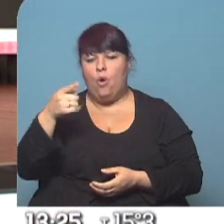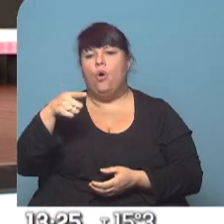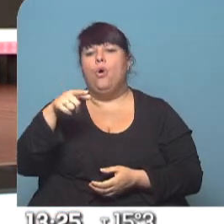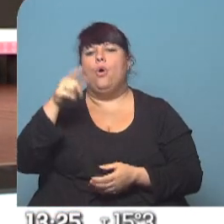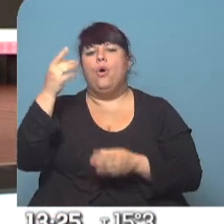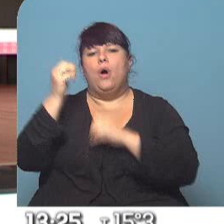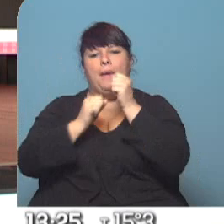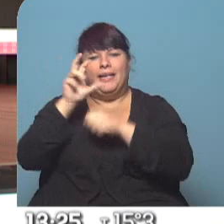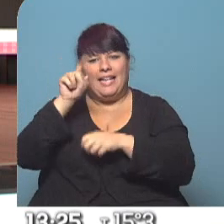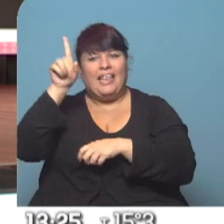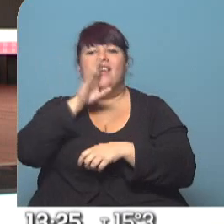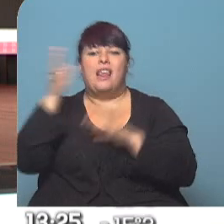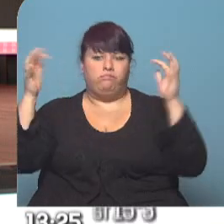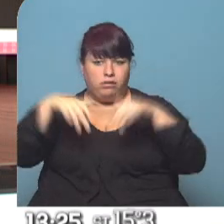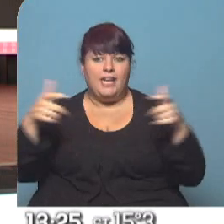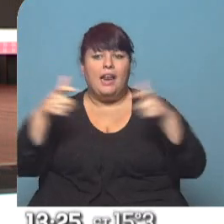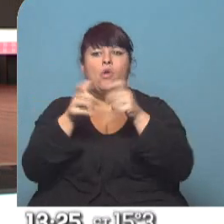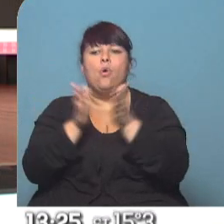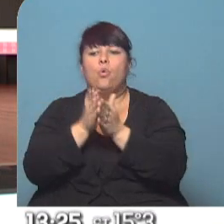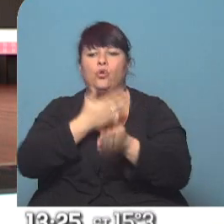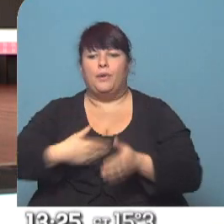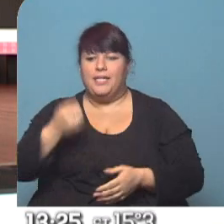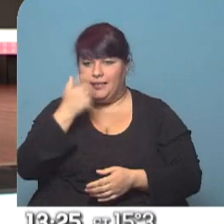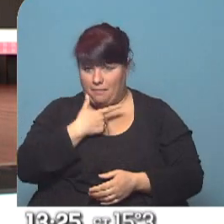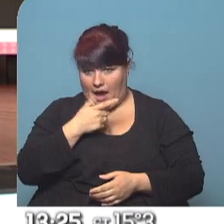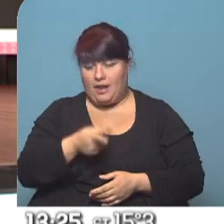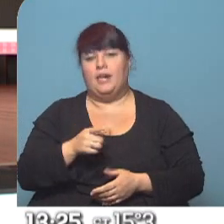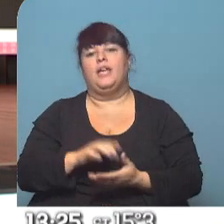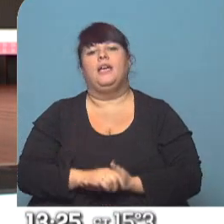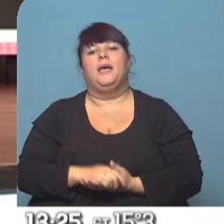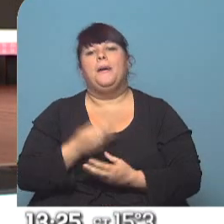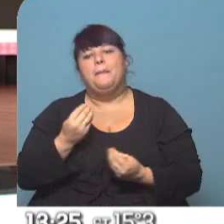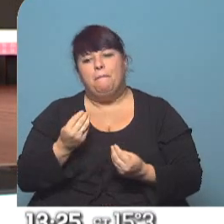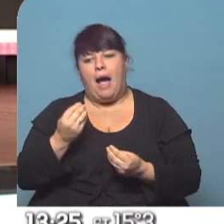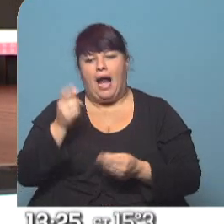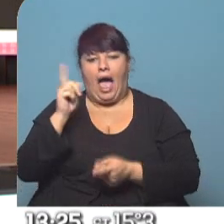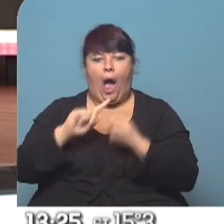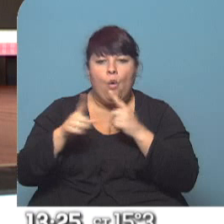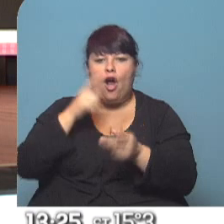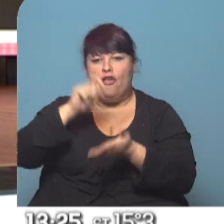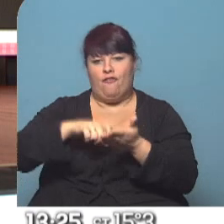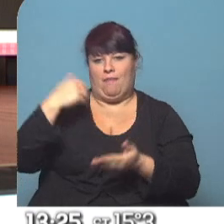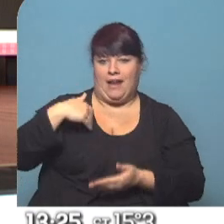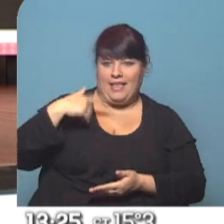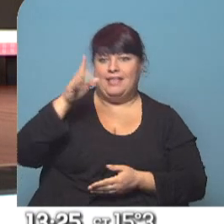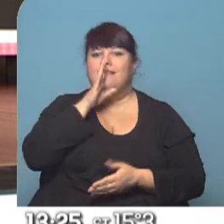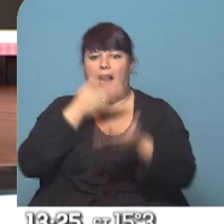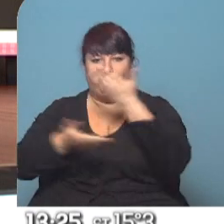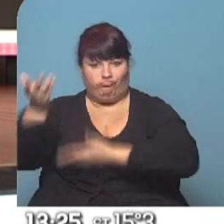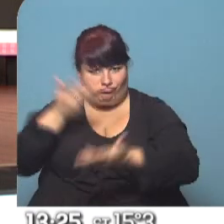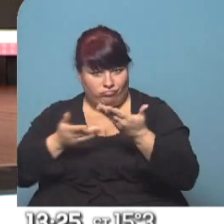30 empresarios de Israel. Se van a reunir con el presidente de la República, Mauricio Macri, para firmar acuerdos bilaterales y de